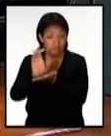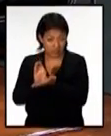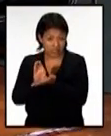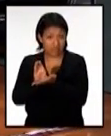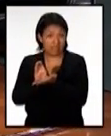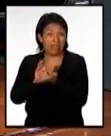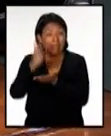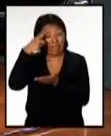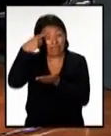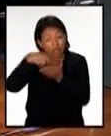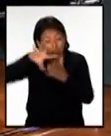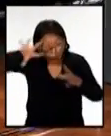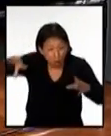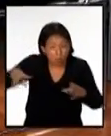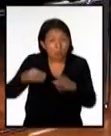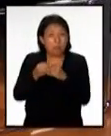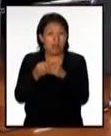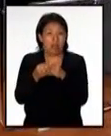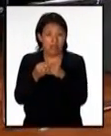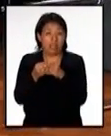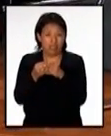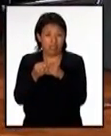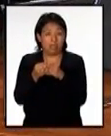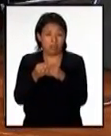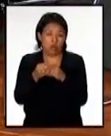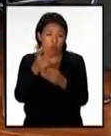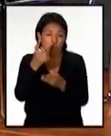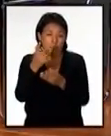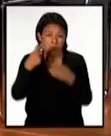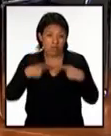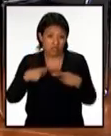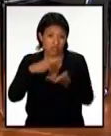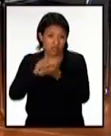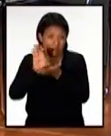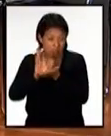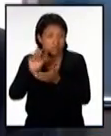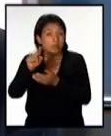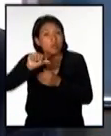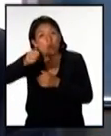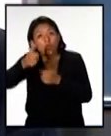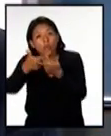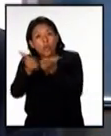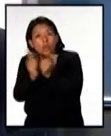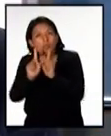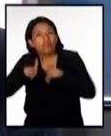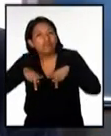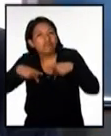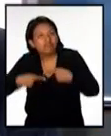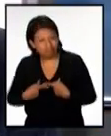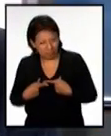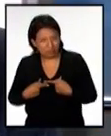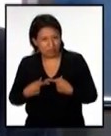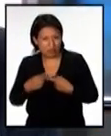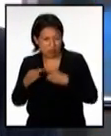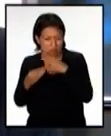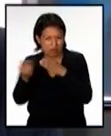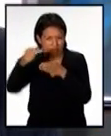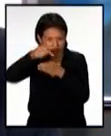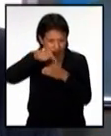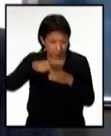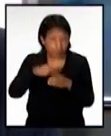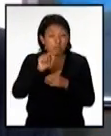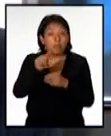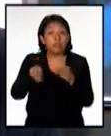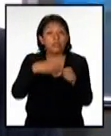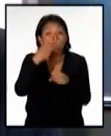más completa que existe no solo para personas con discapacidad, sino para cualquier otro grupo que sufre vulnerabilidad en el mundo. Y